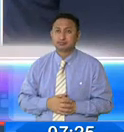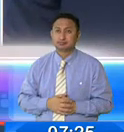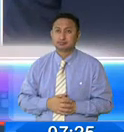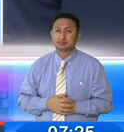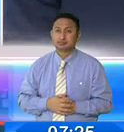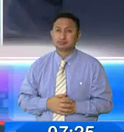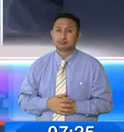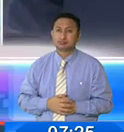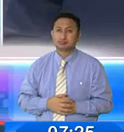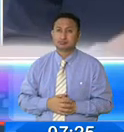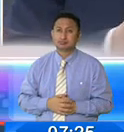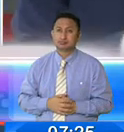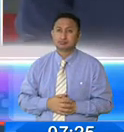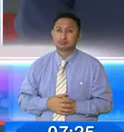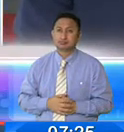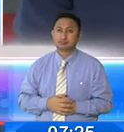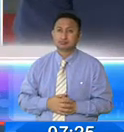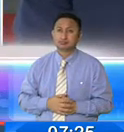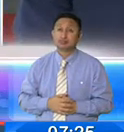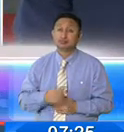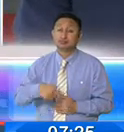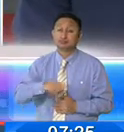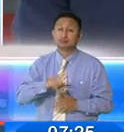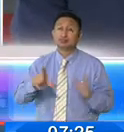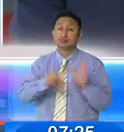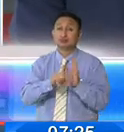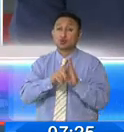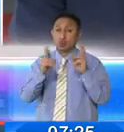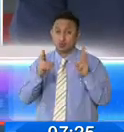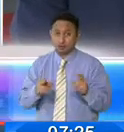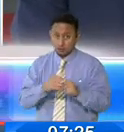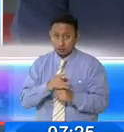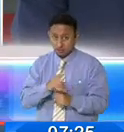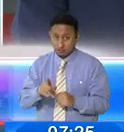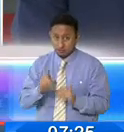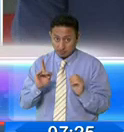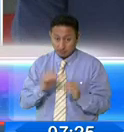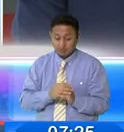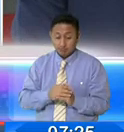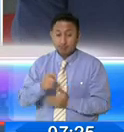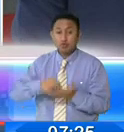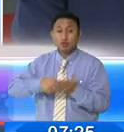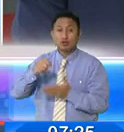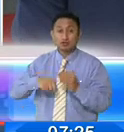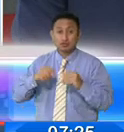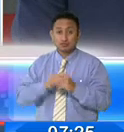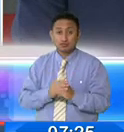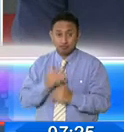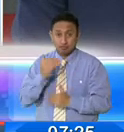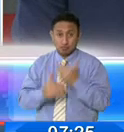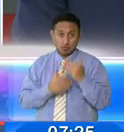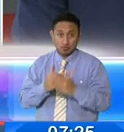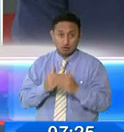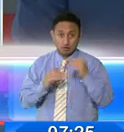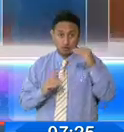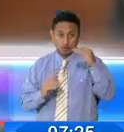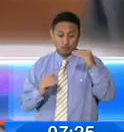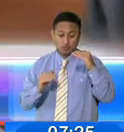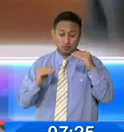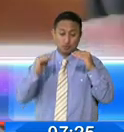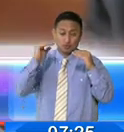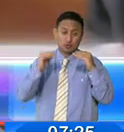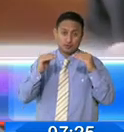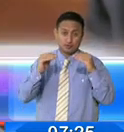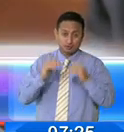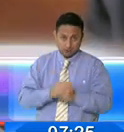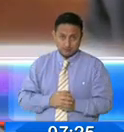Si es que es en aplicación de la ley humanitaria, esos contratos progresivamente están regresando a las condiciones normales. Ya.